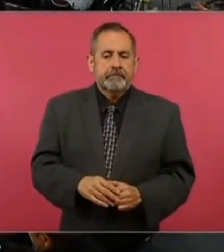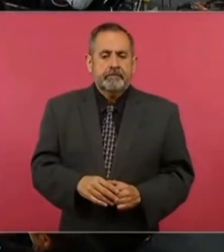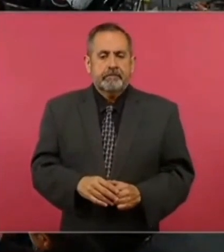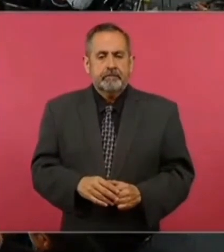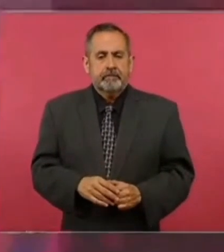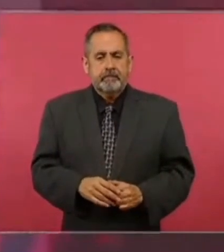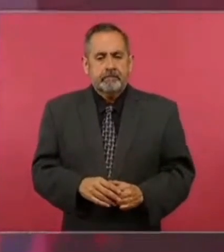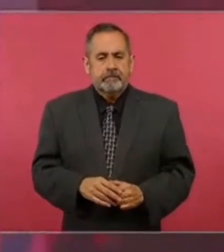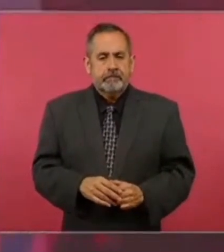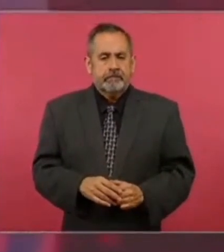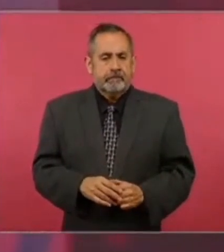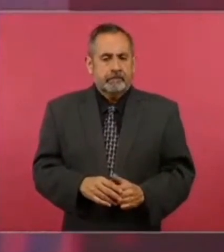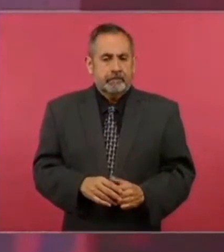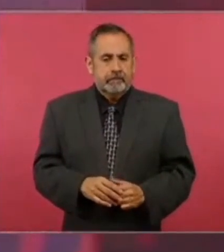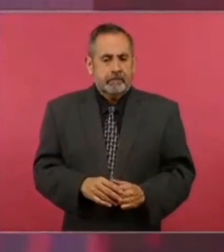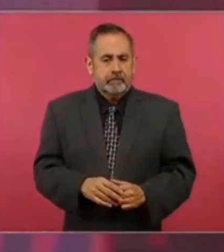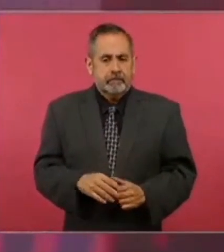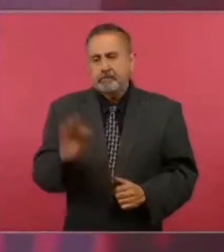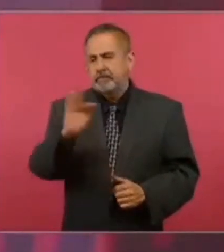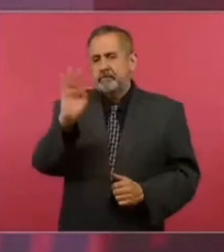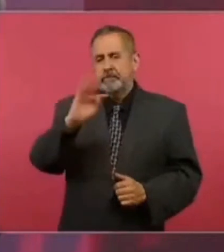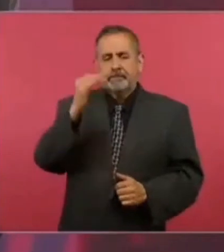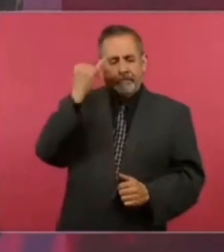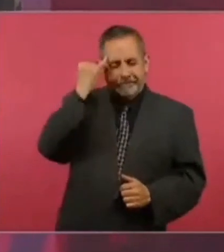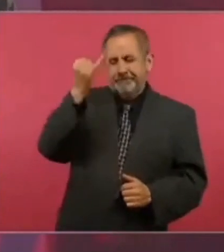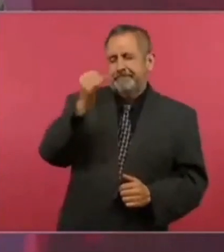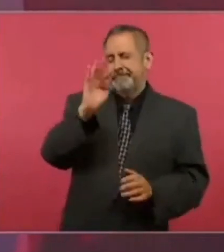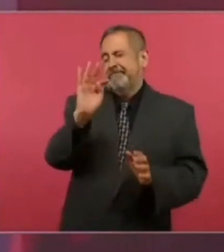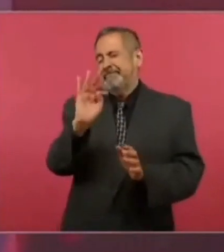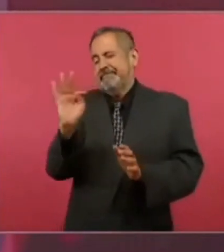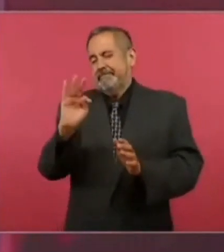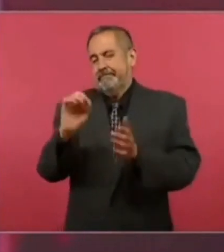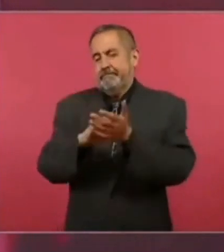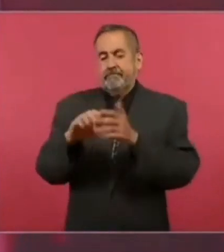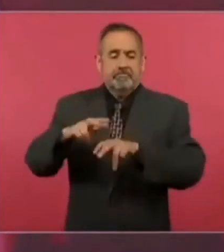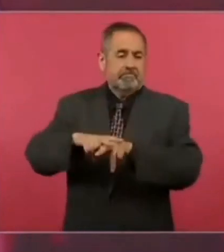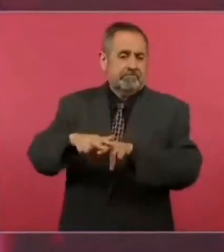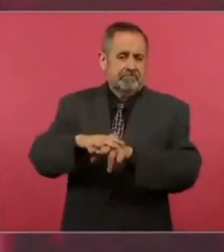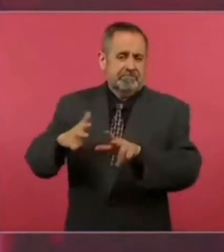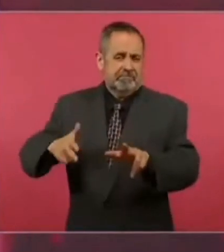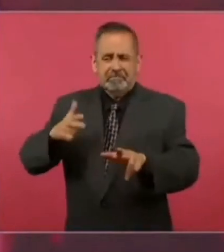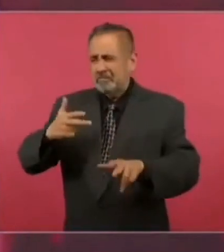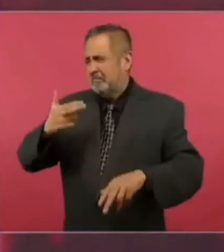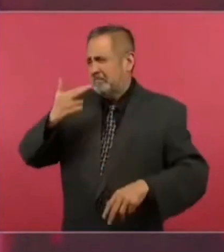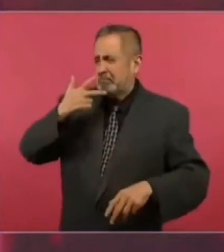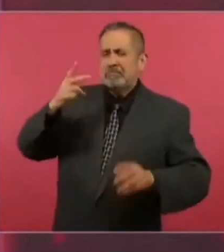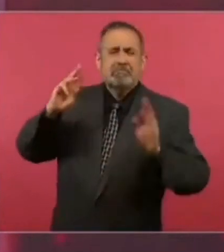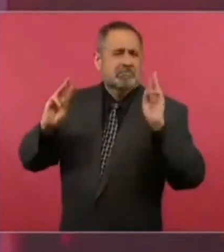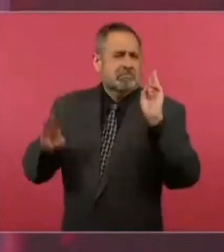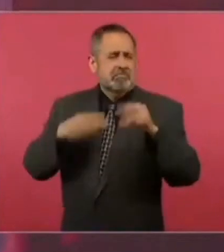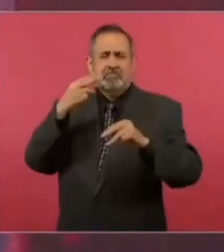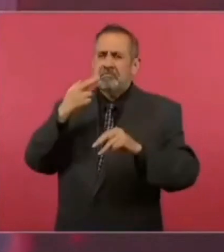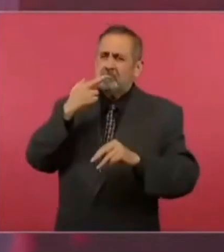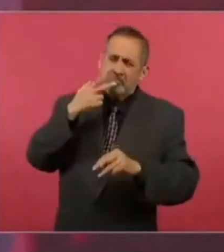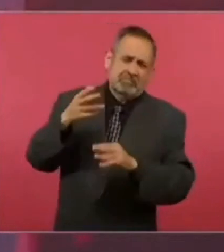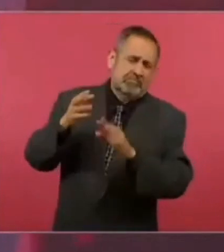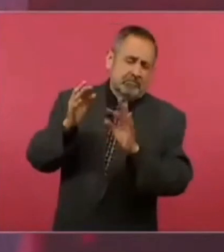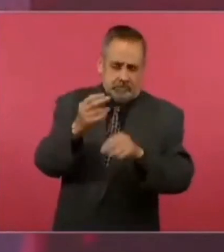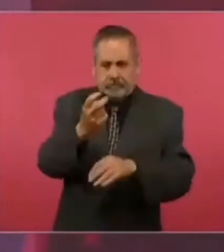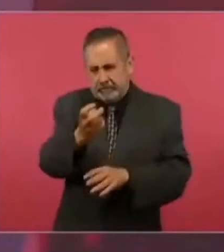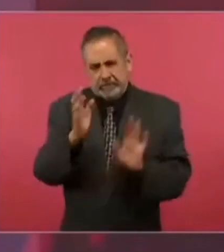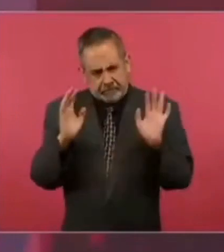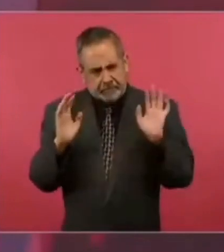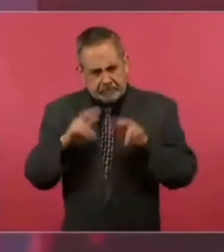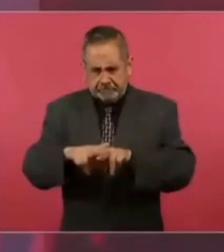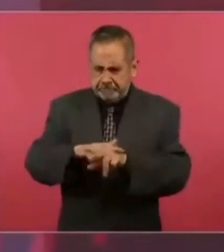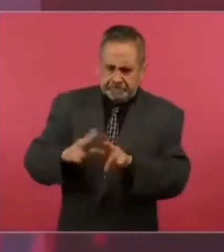estamos construyendo la obra más importante del mundo, como en efecto la estamos construyendo, el Tren